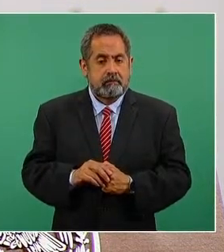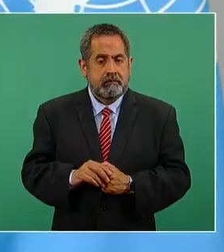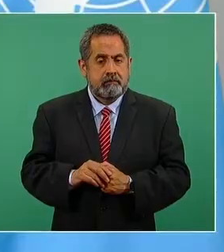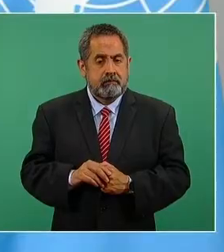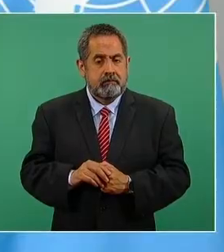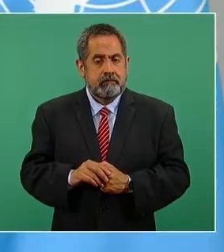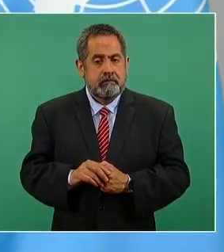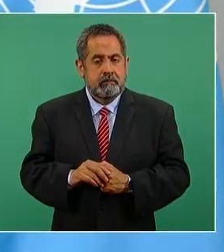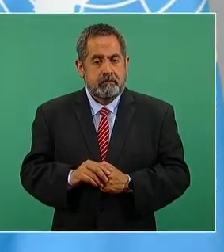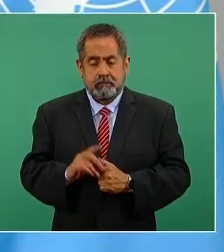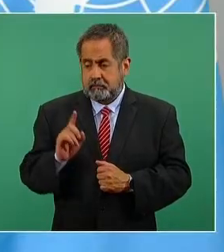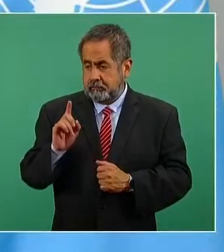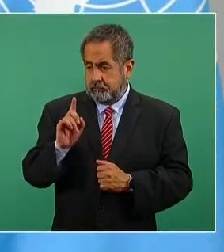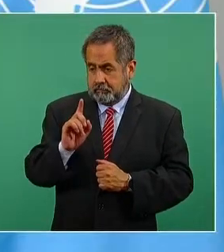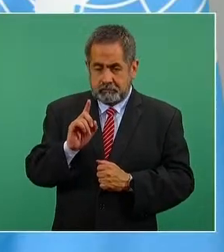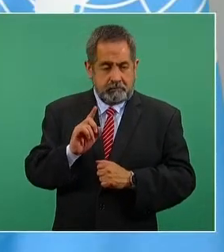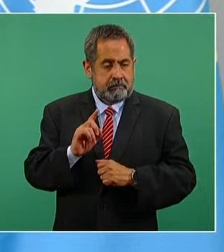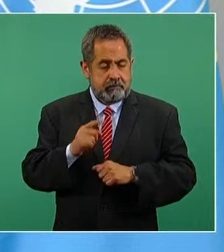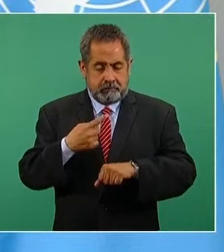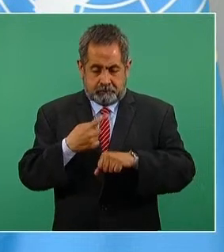de la pandemia,